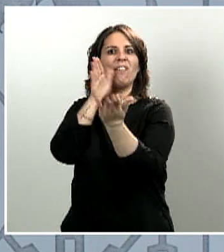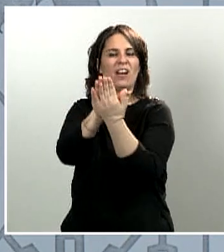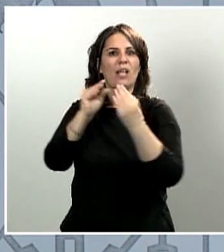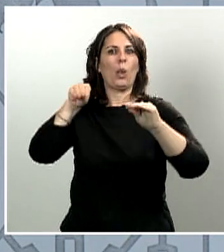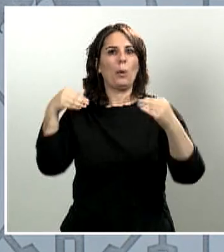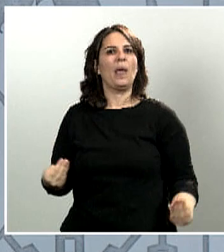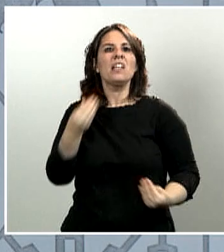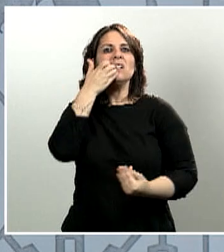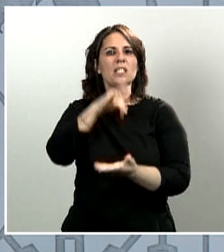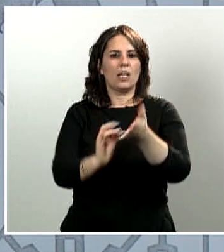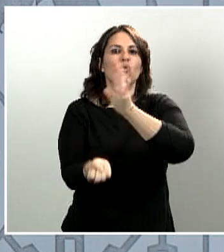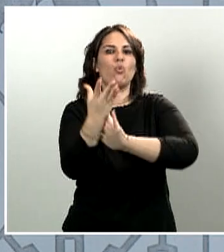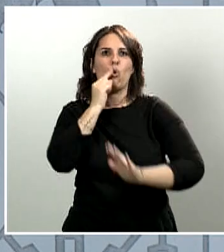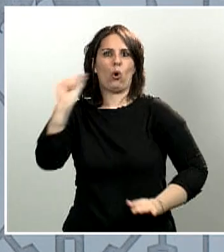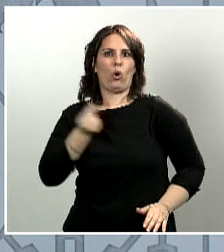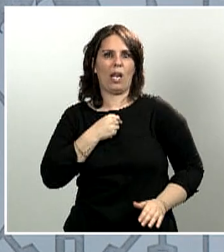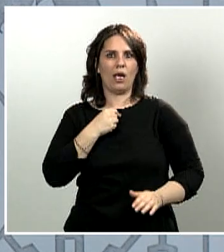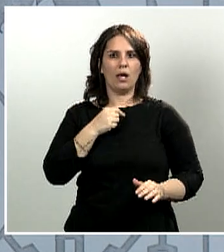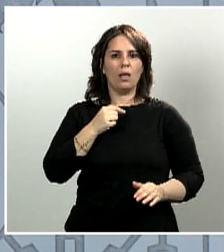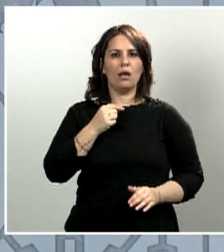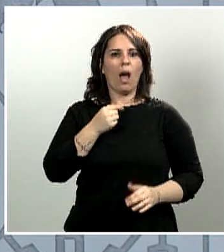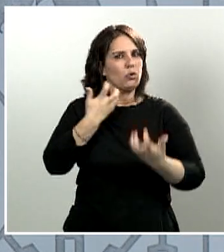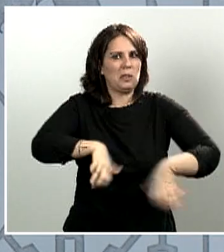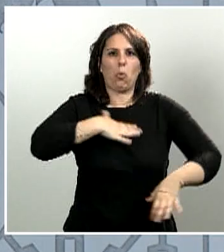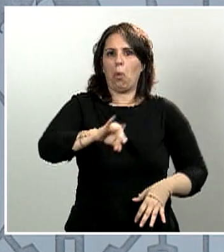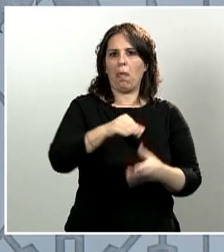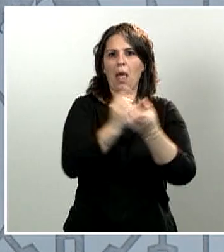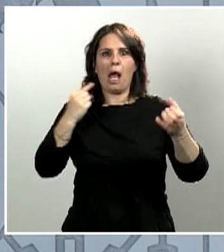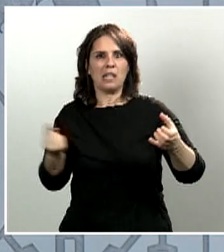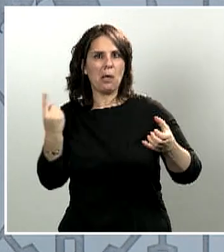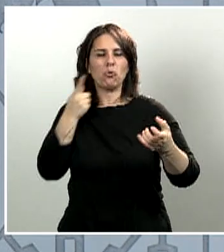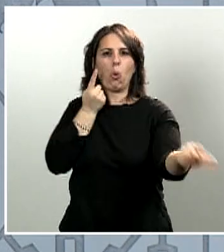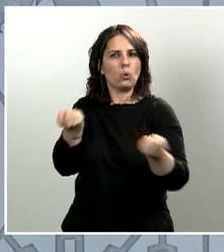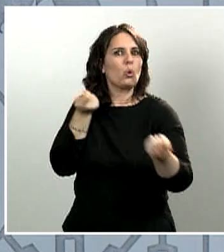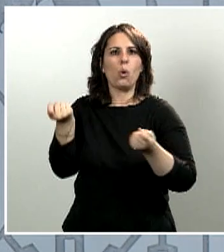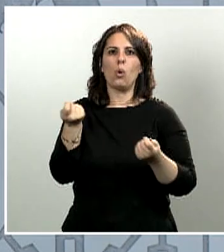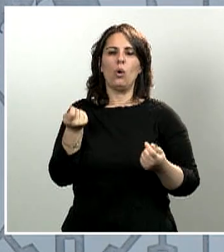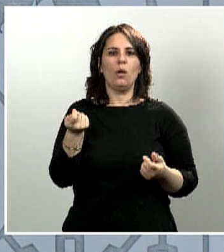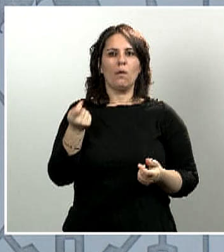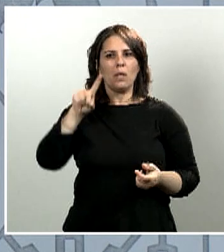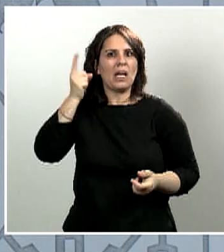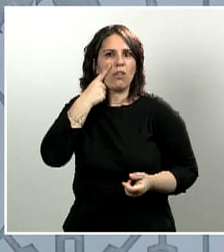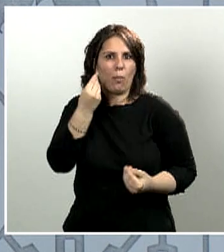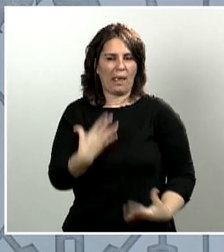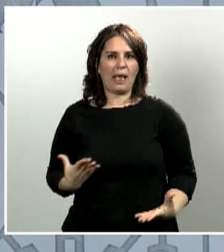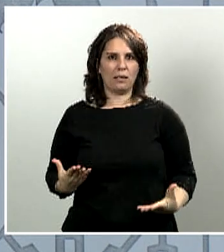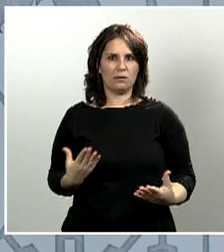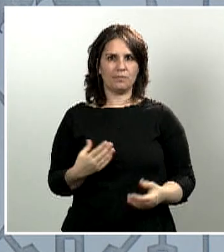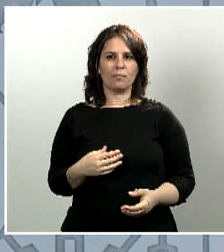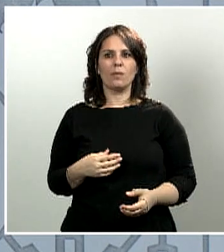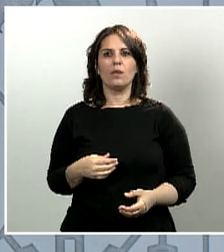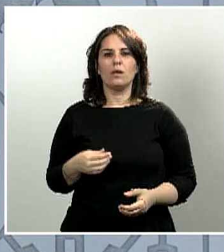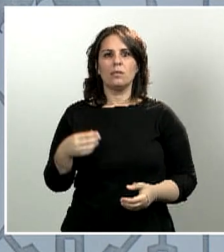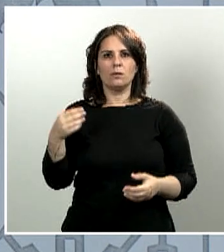su seguimiento, su aislamiento, su control y el detección, aislamiento o cuarentena y seguimiento